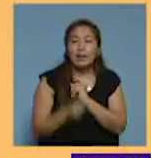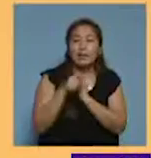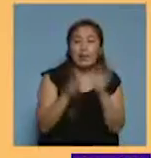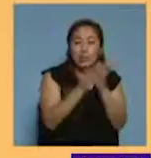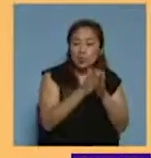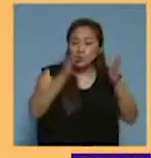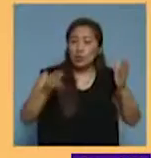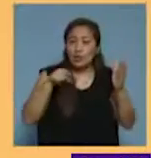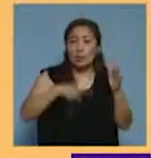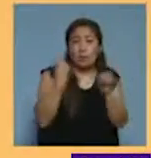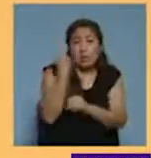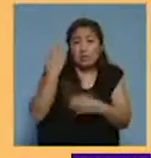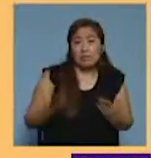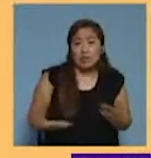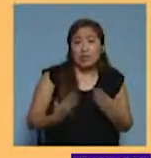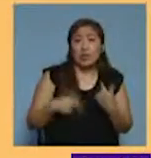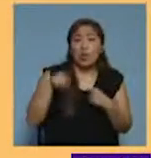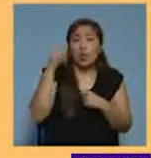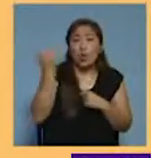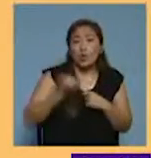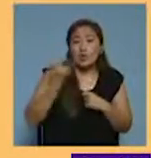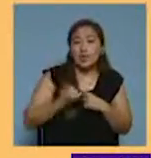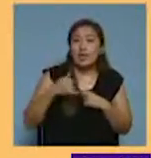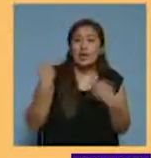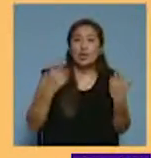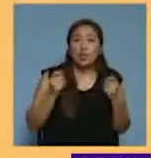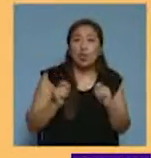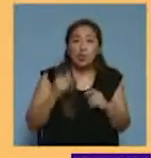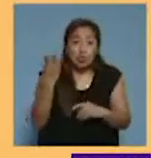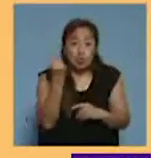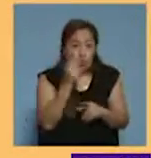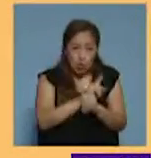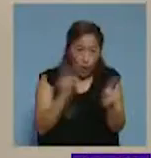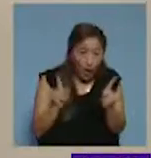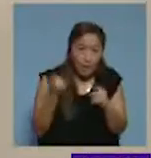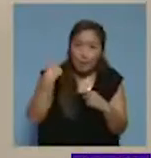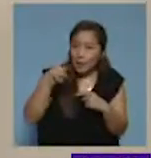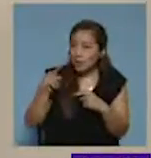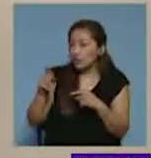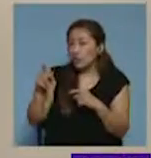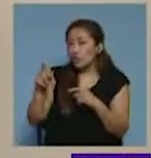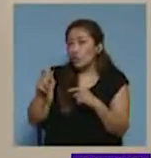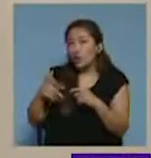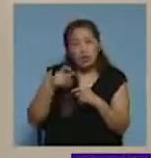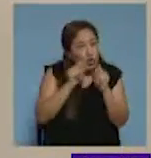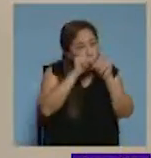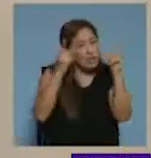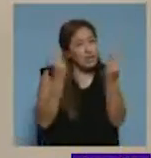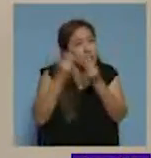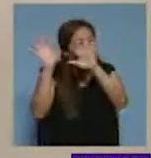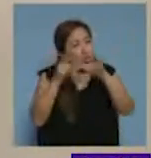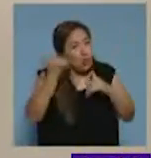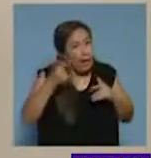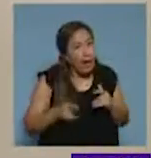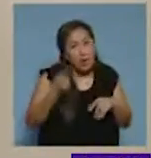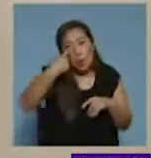en principio no tendríamos que tener grandes sobresaltos pero les sorprendió la cantidad de agua que estaba cayendo nos